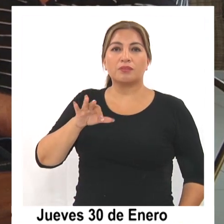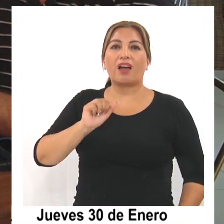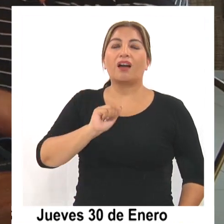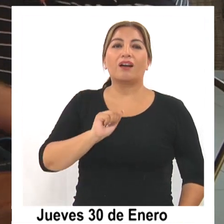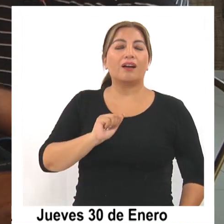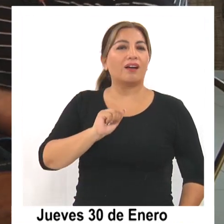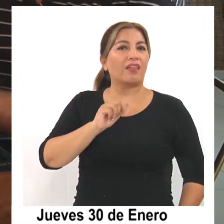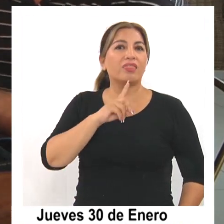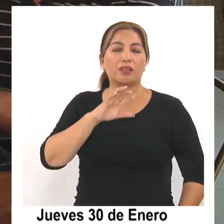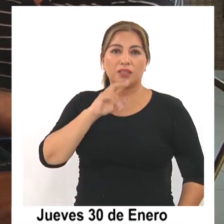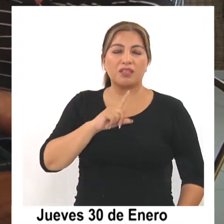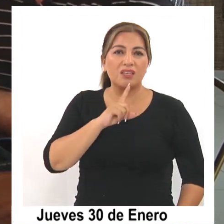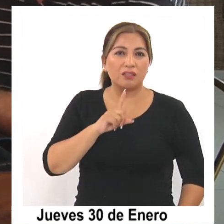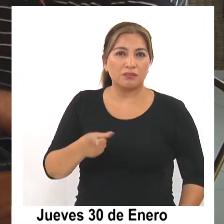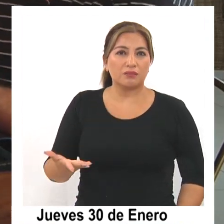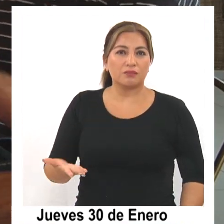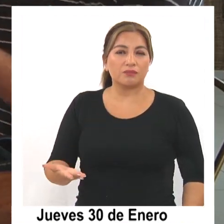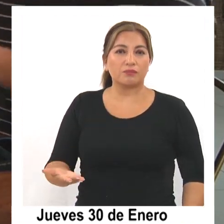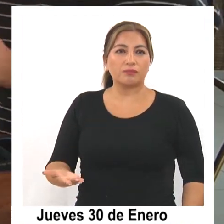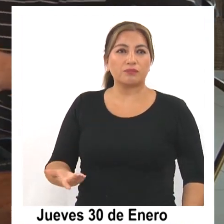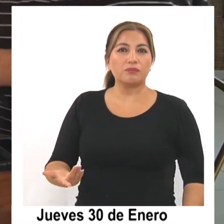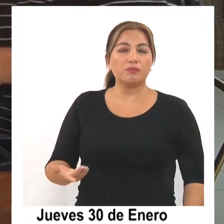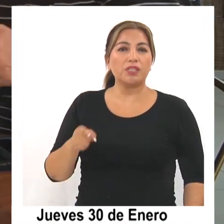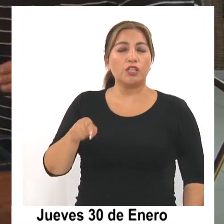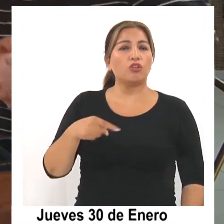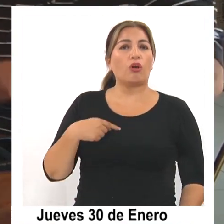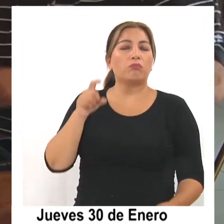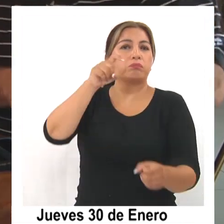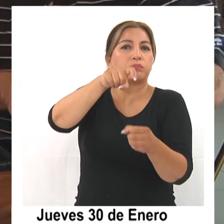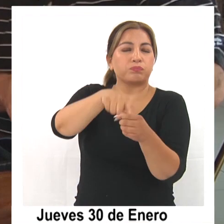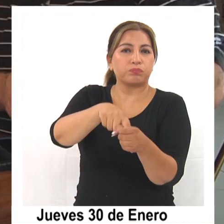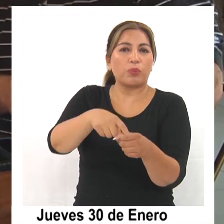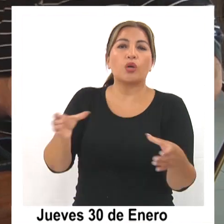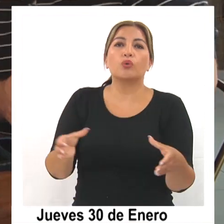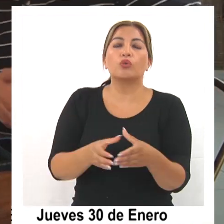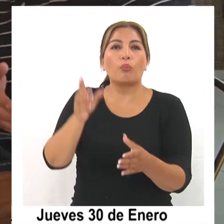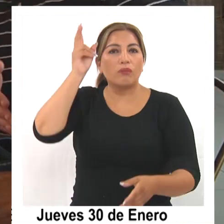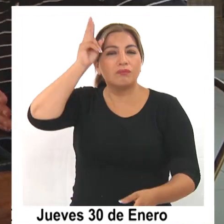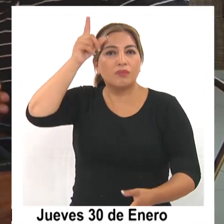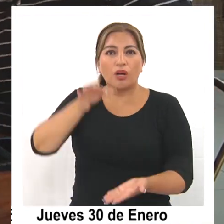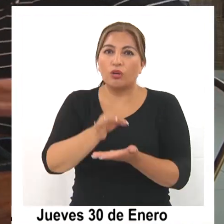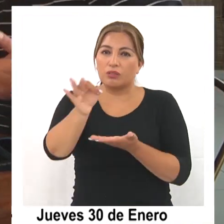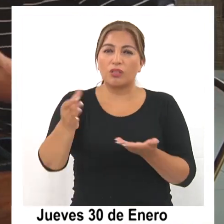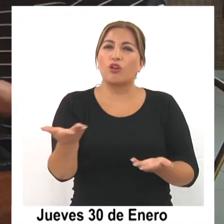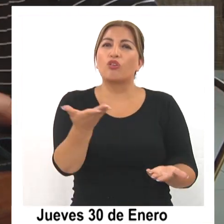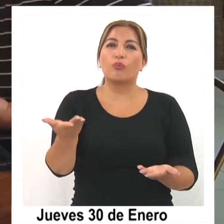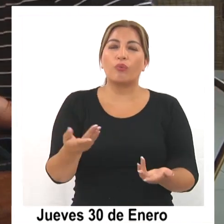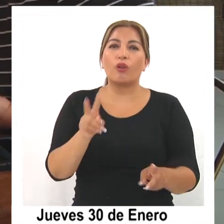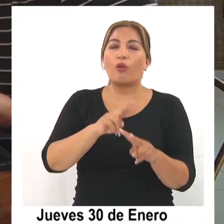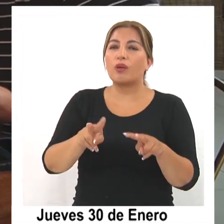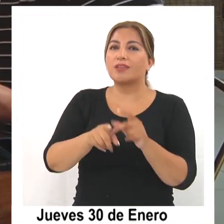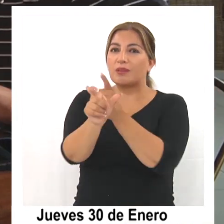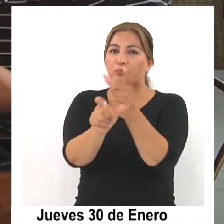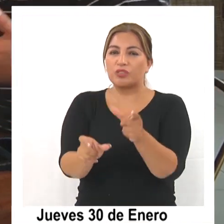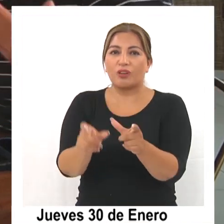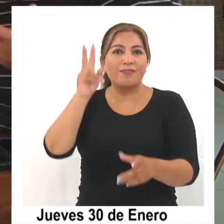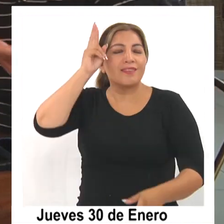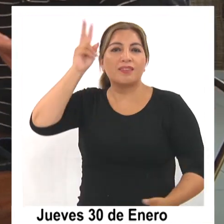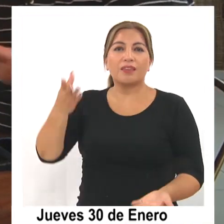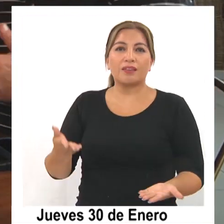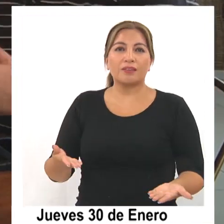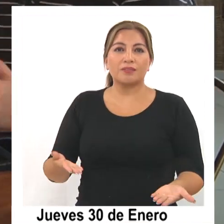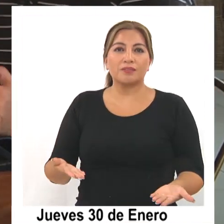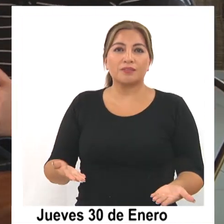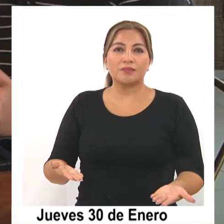pública ¿cuál sería de alguna forma el beneficio y no pertenecer exactamente a un pueblo originario? ¿cómo lo toman los pueblos originarios y cuál